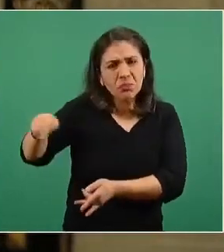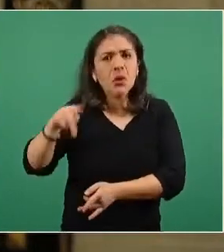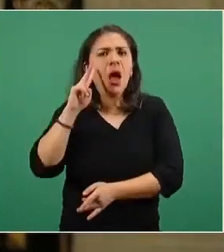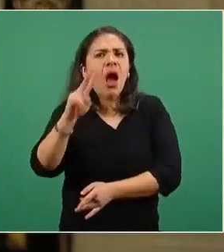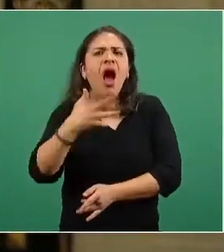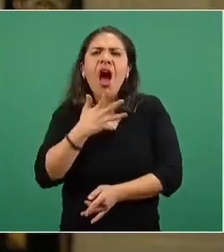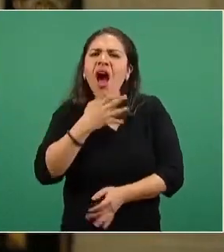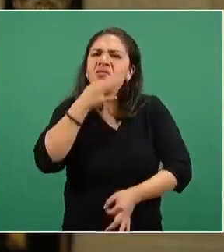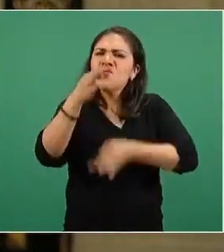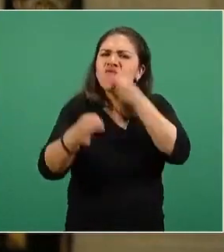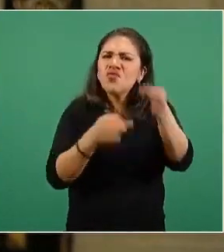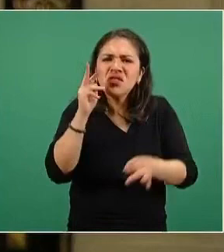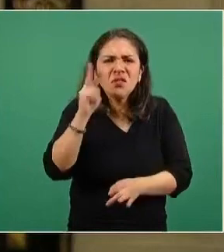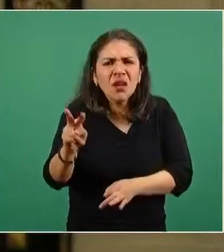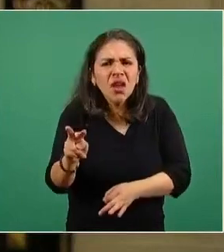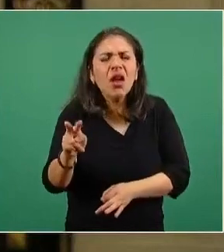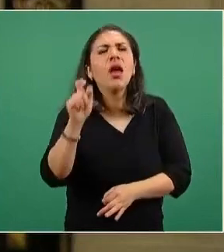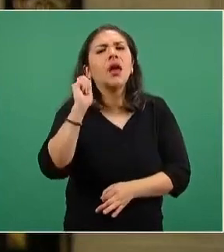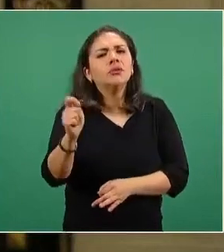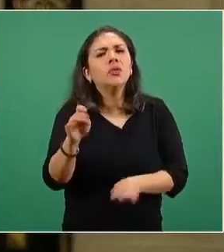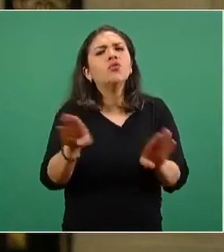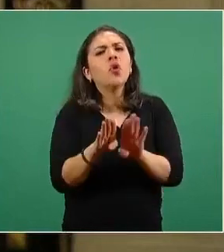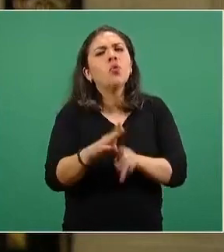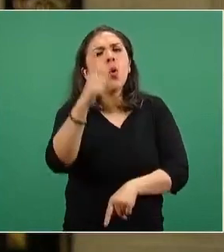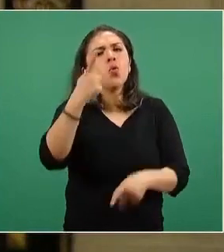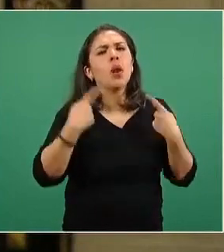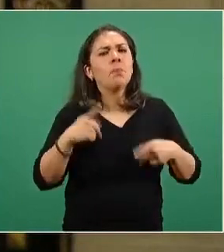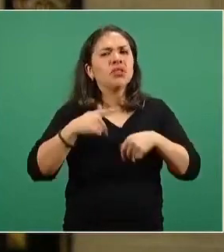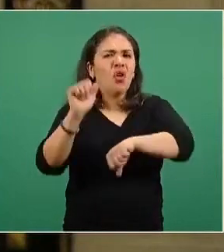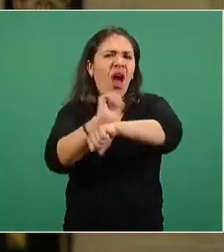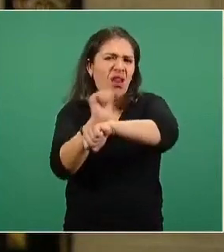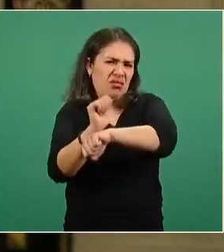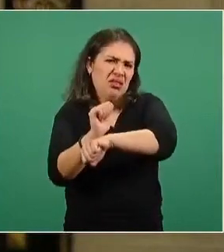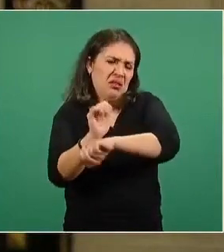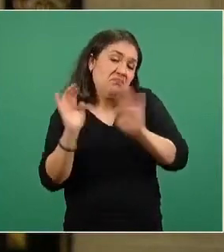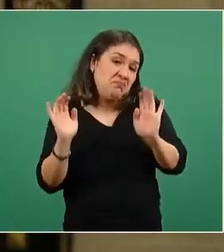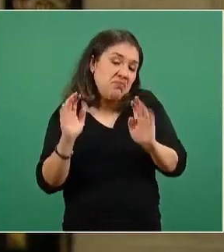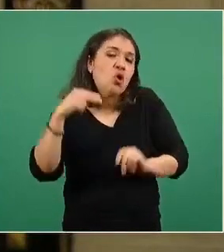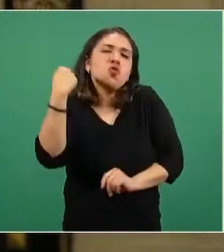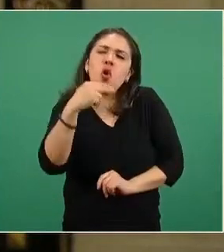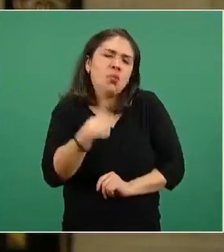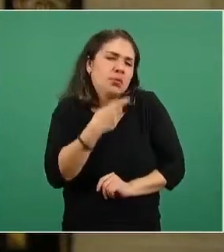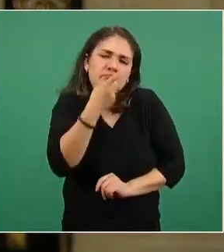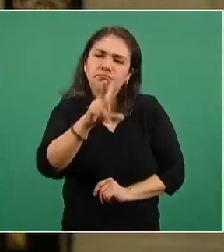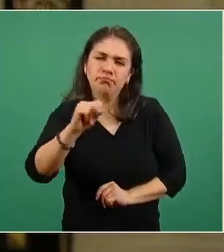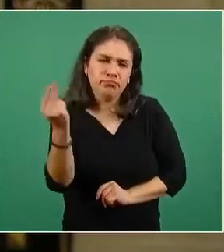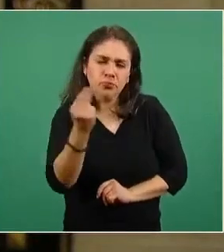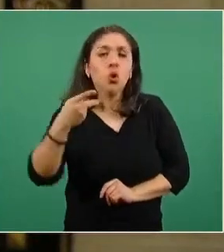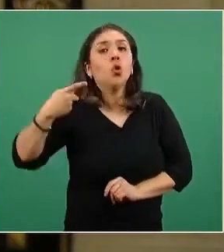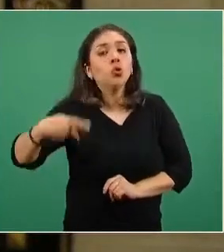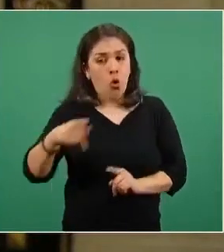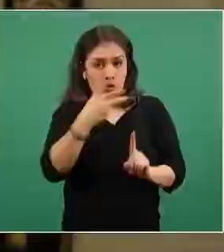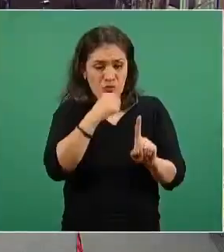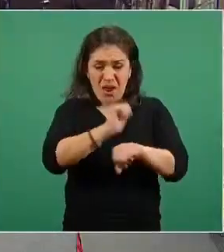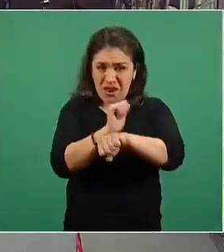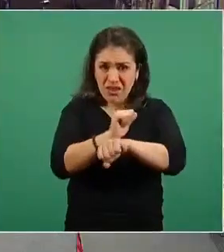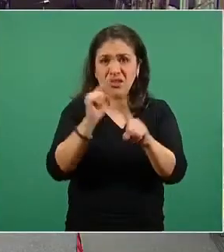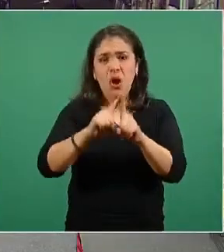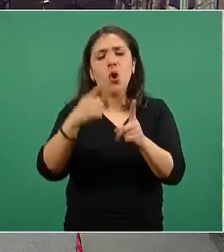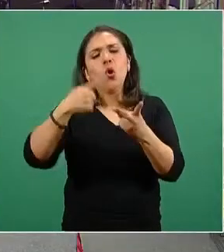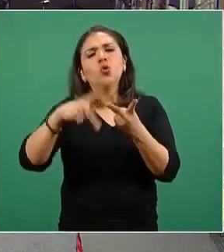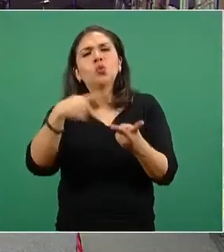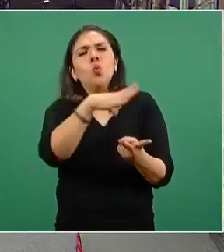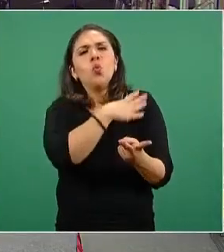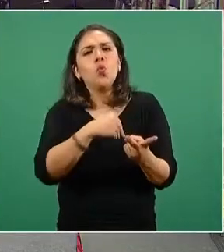circular una noticia precisamente de un artista, no voy a decir el nombre, pero de un artista y su hijo de música